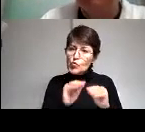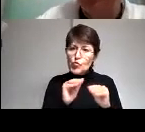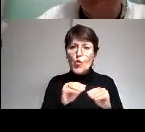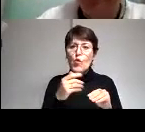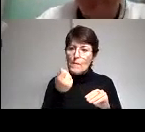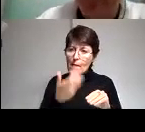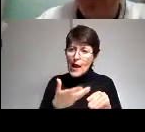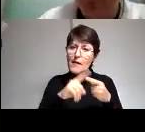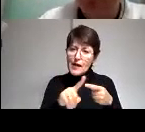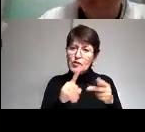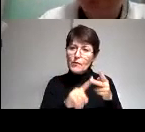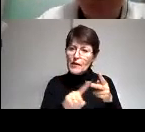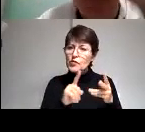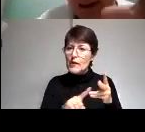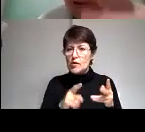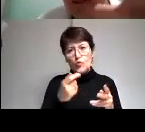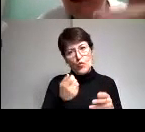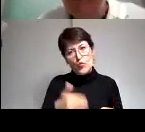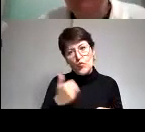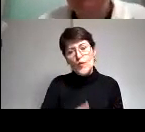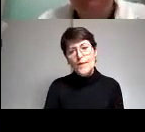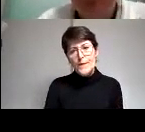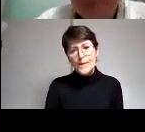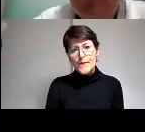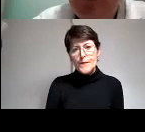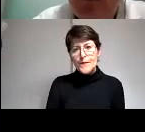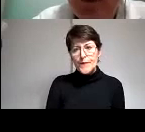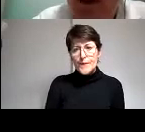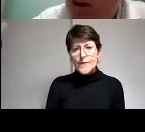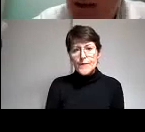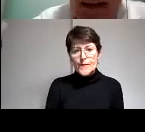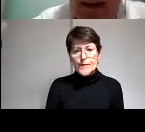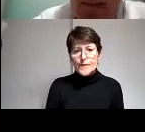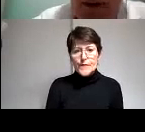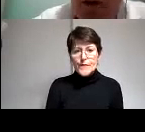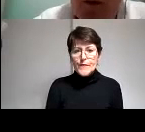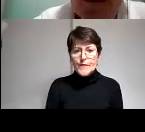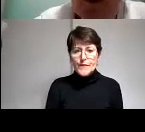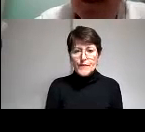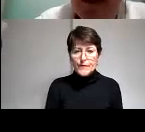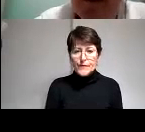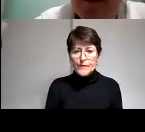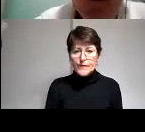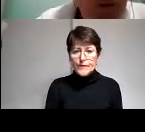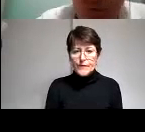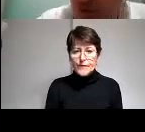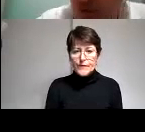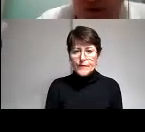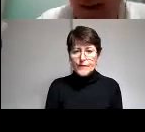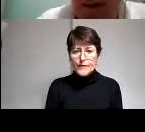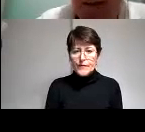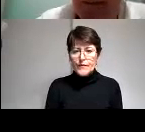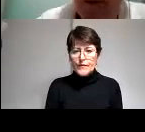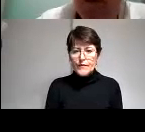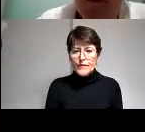estudio detrás. No son, o sea que para determinadas condiciones o patologías pueden ser súper recomendables. Es todo un mundo, como